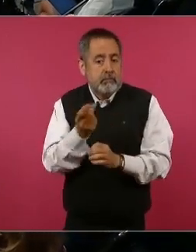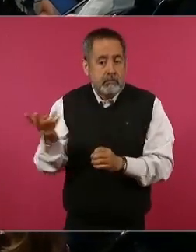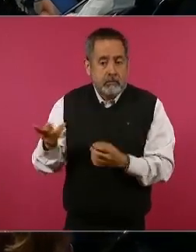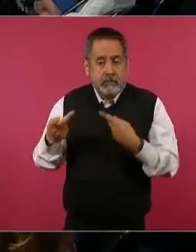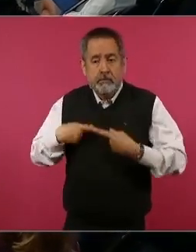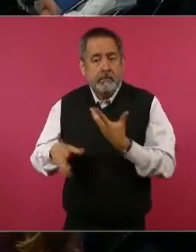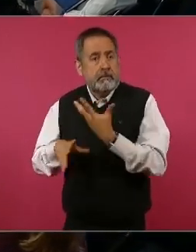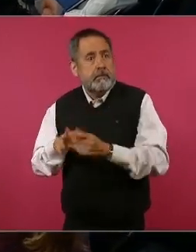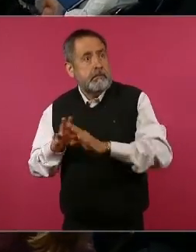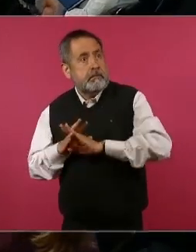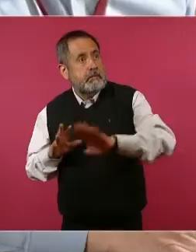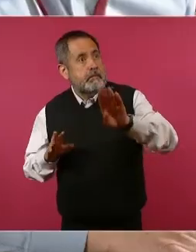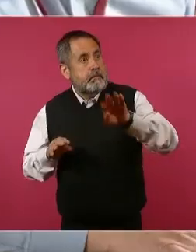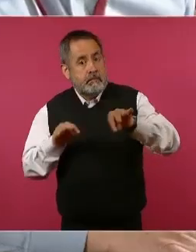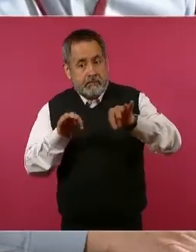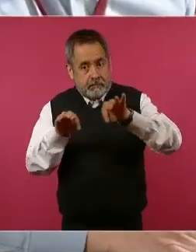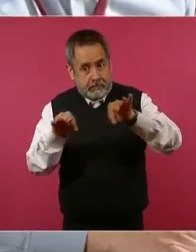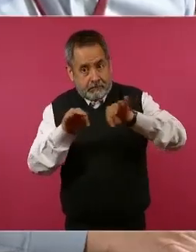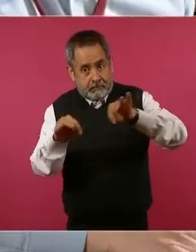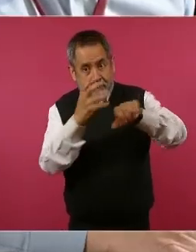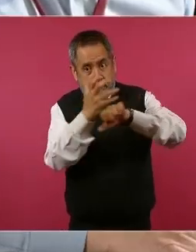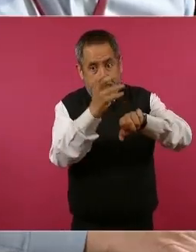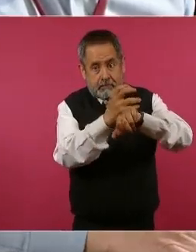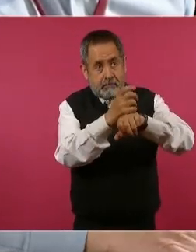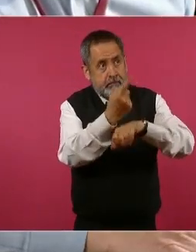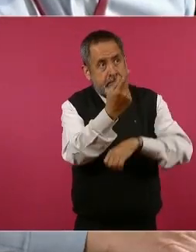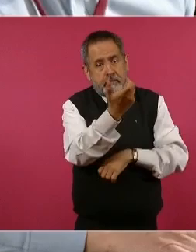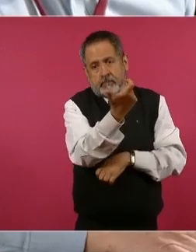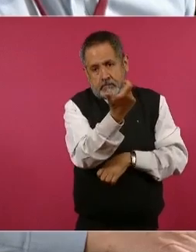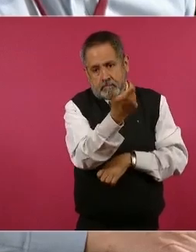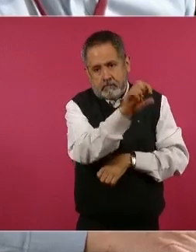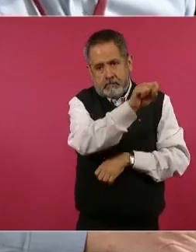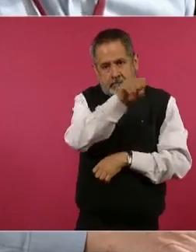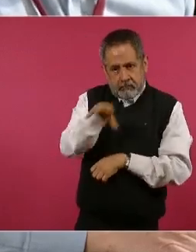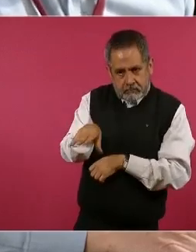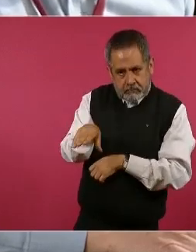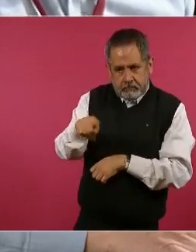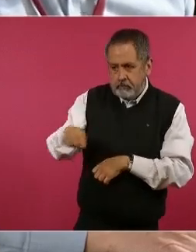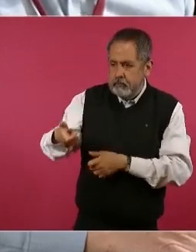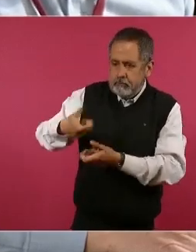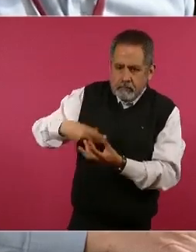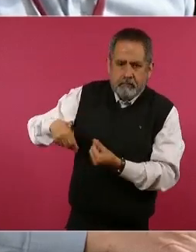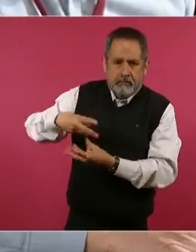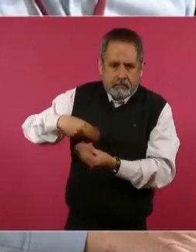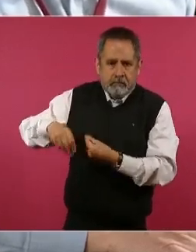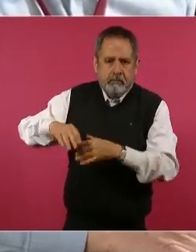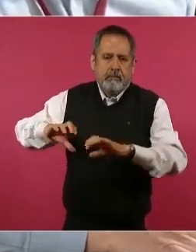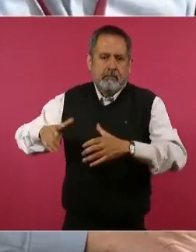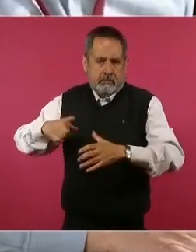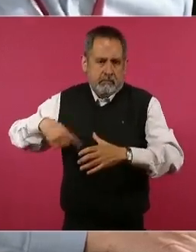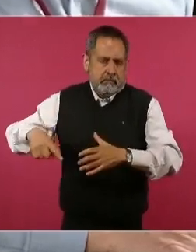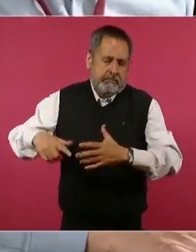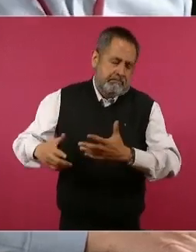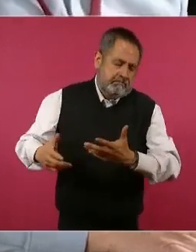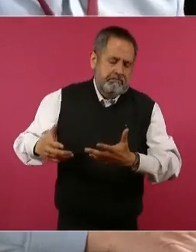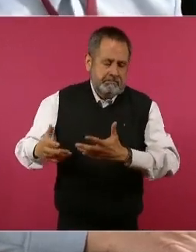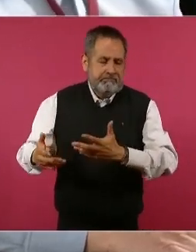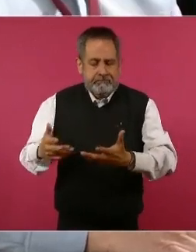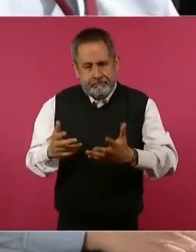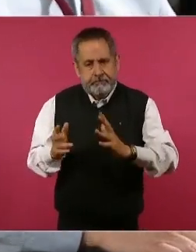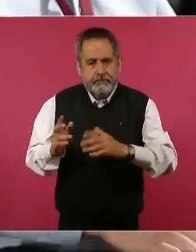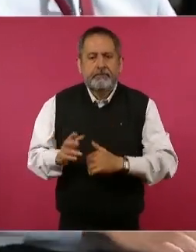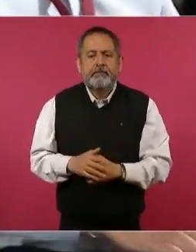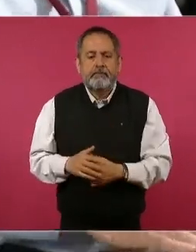específicamente a Estados Unidos, envían ellos su dinero y de esto vive esta comunidad. Más allá de todo esto,